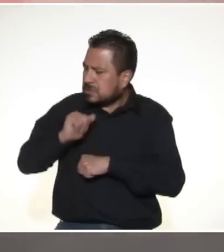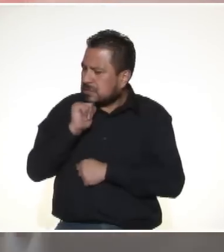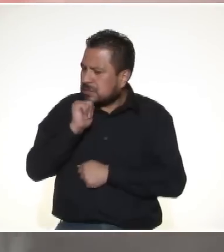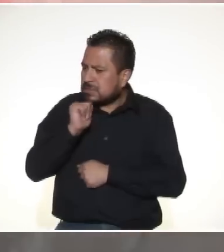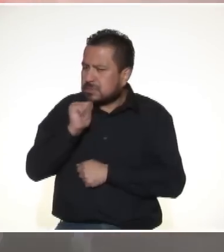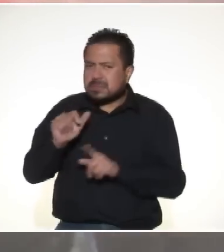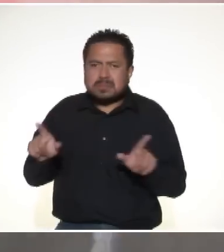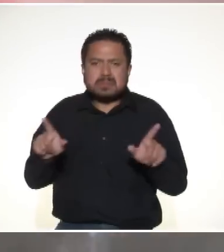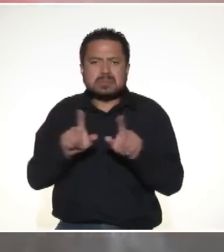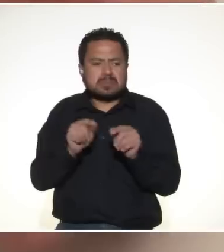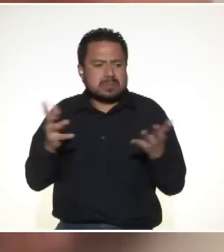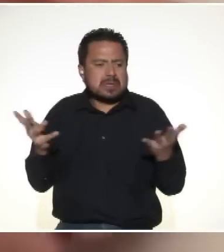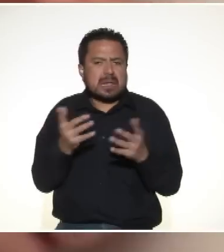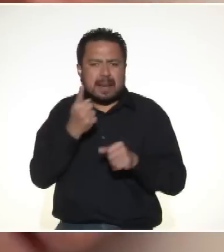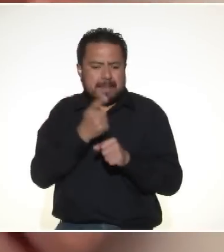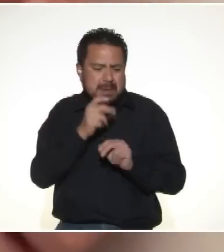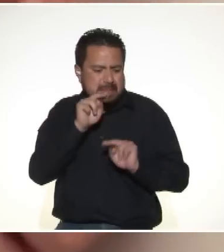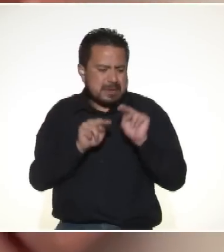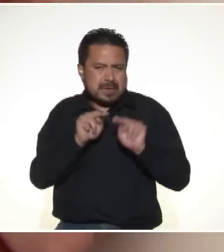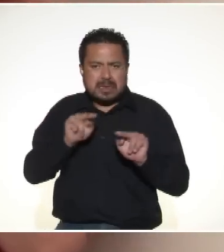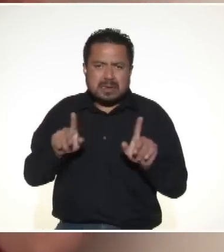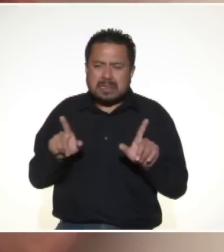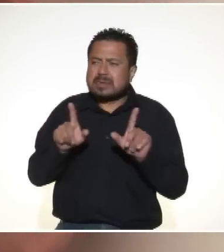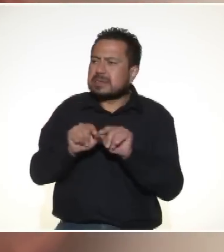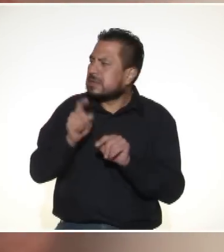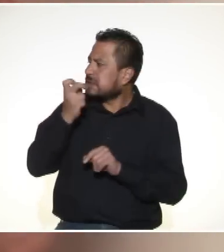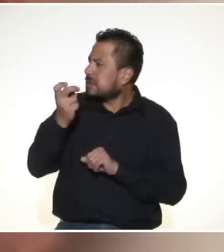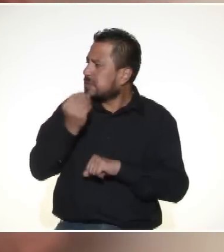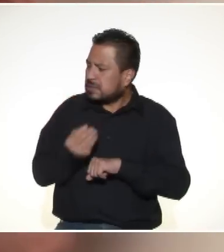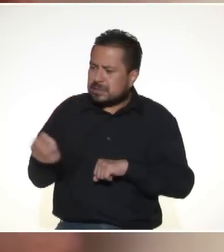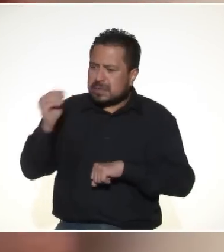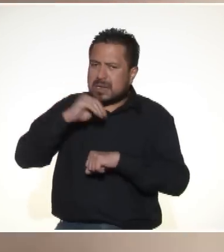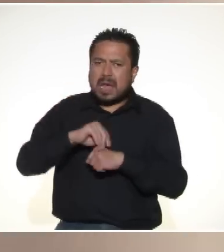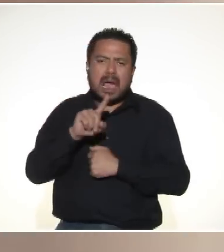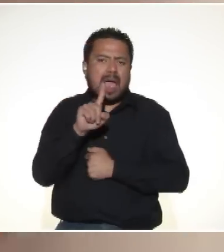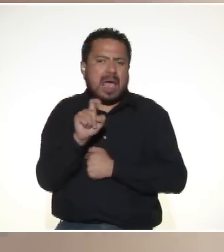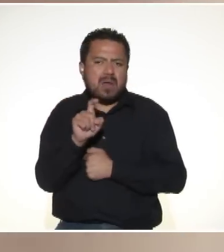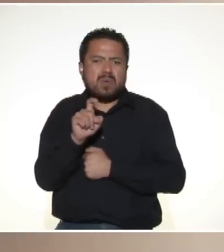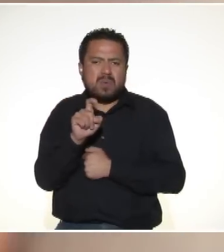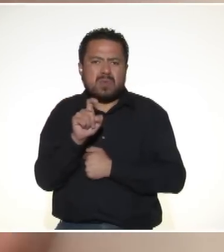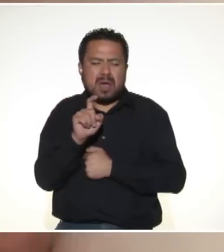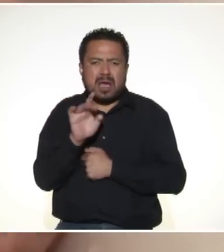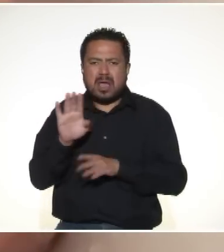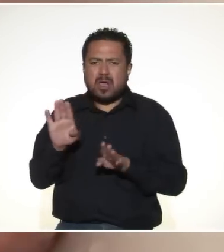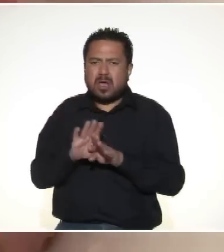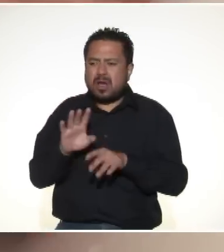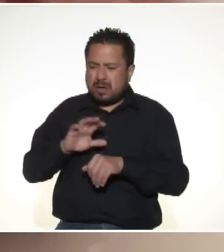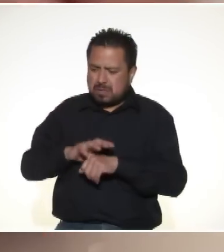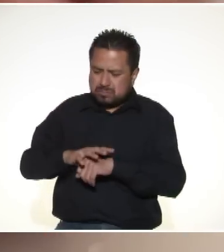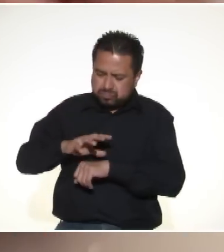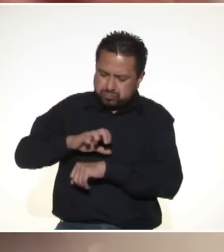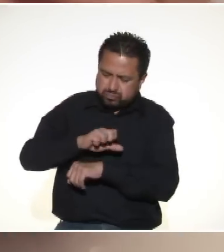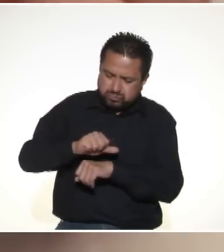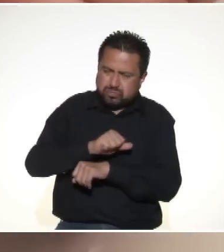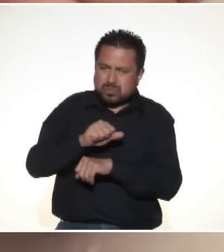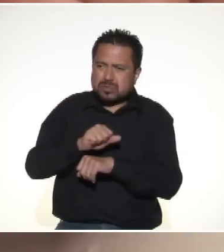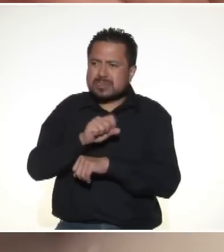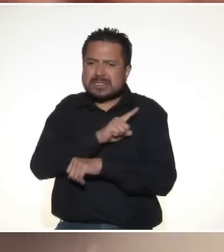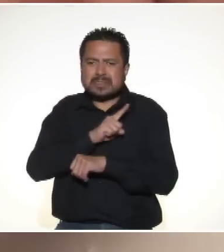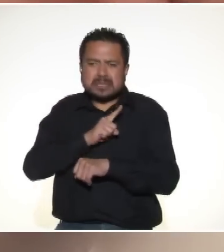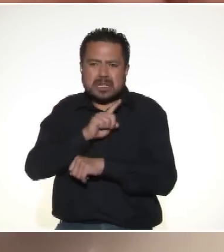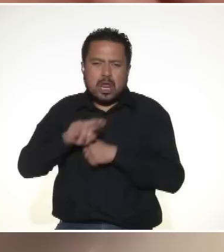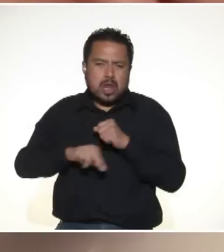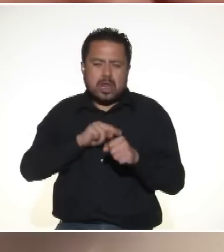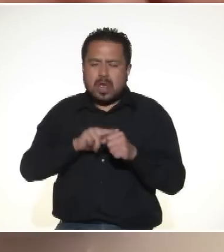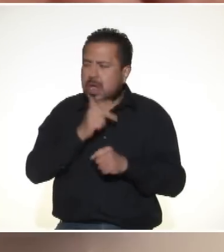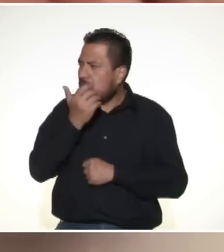que vamos a hacer en quemaduras de primer grado nada más, vamos a aplicar agua en forma de chorro. Esta agua tiene que ser templada,